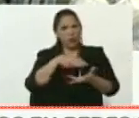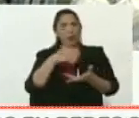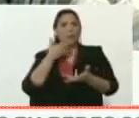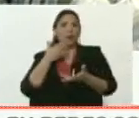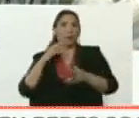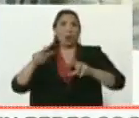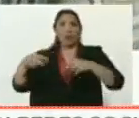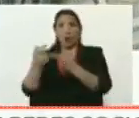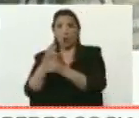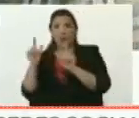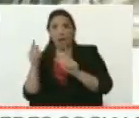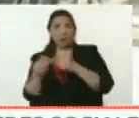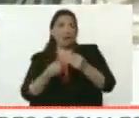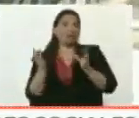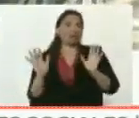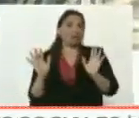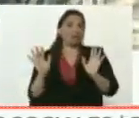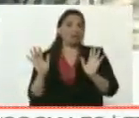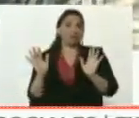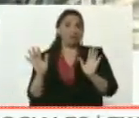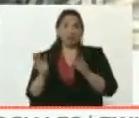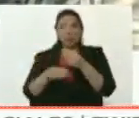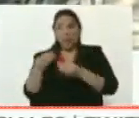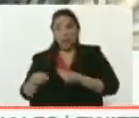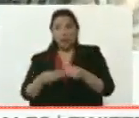neoliberal? Hace lo que hizo